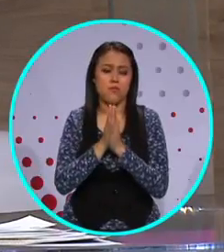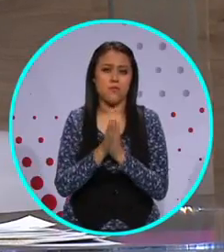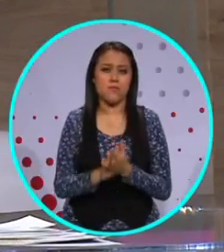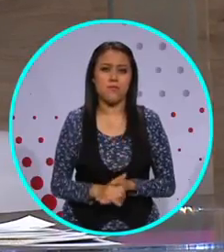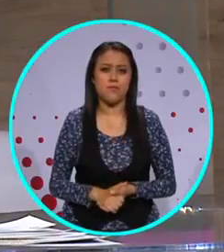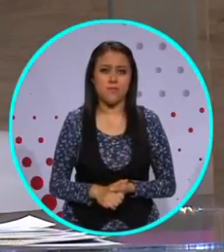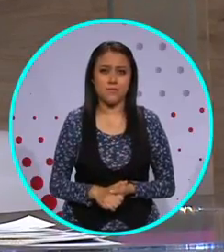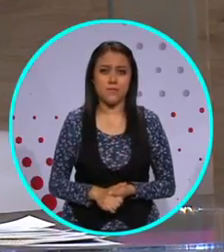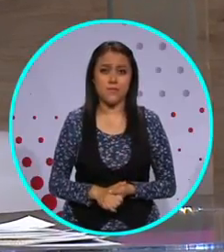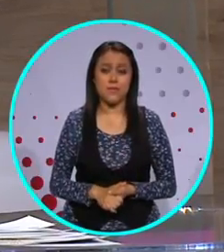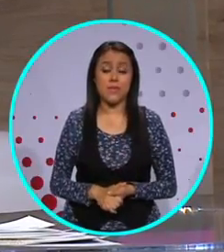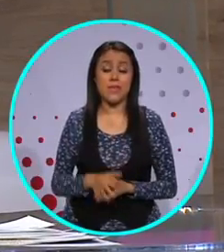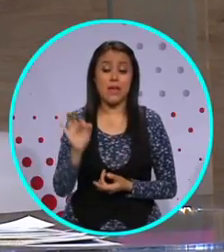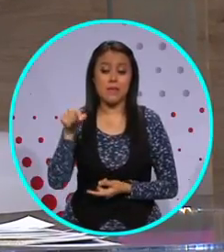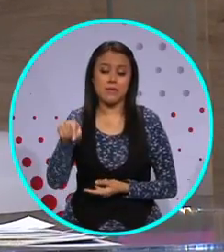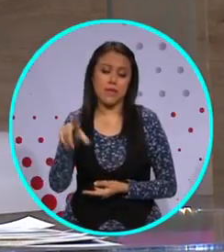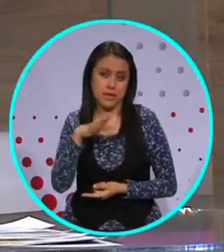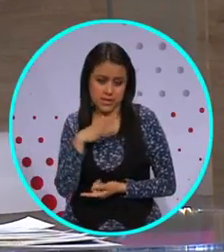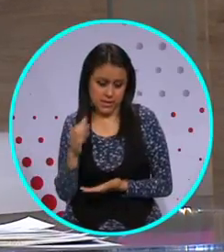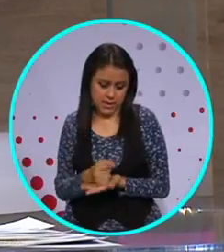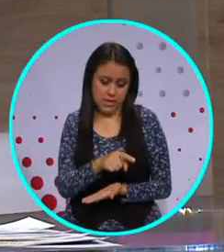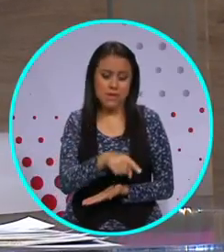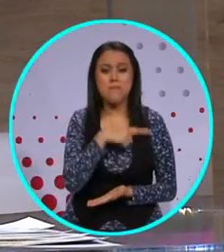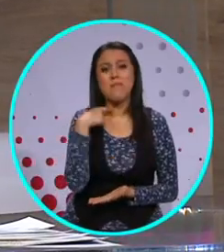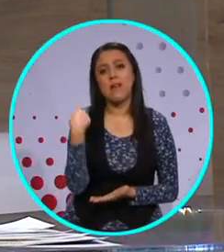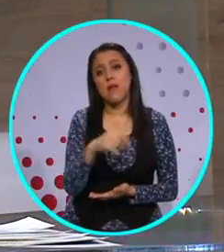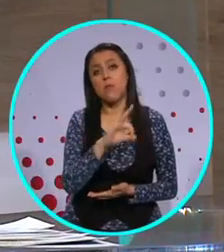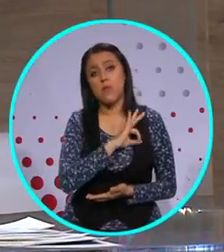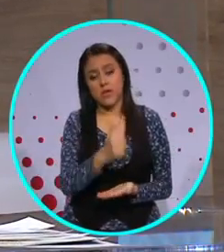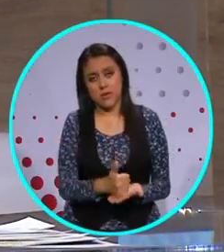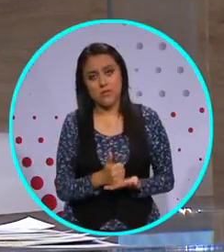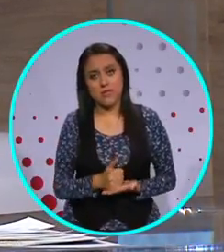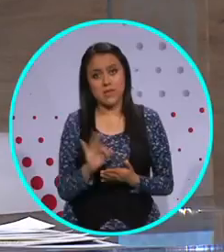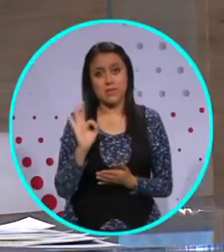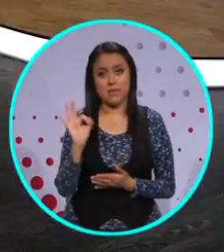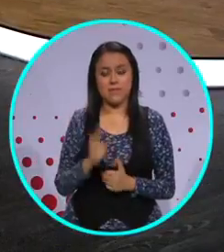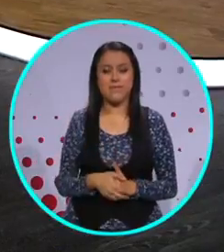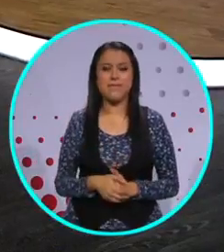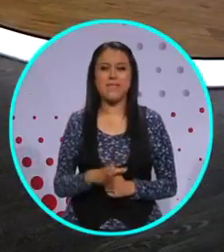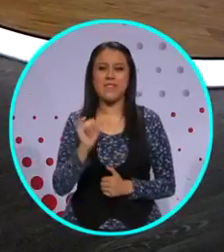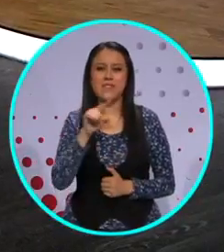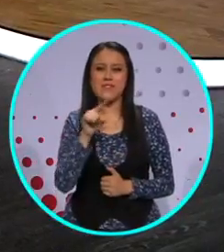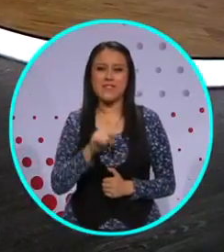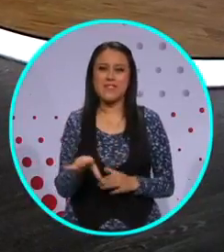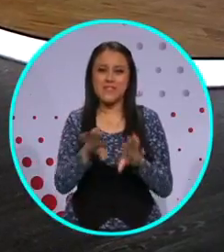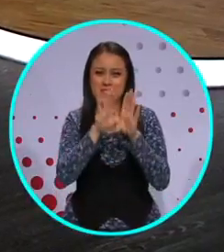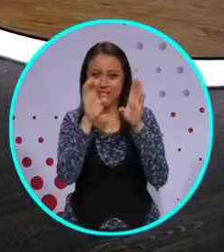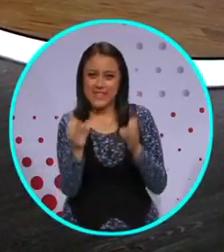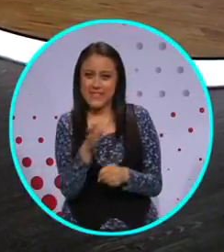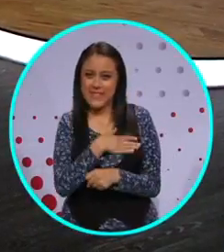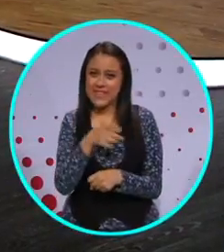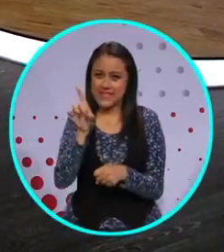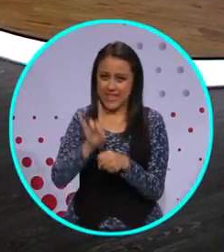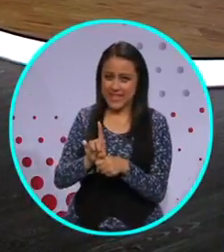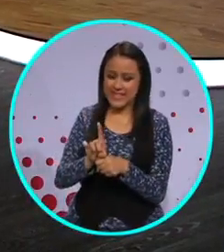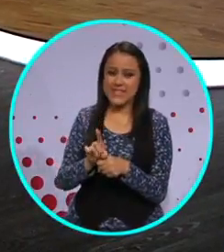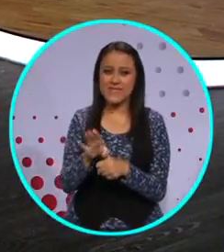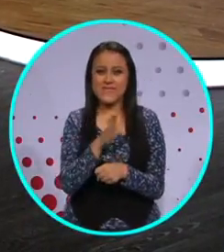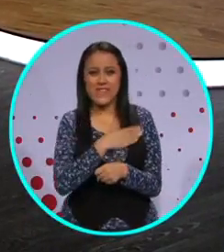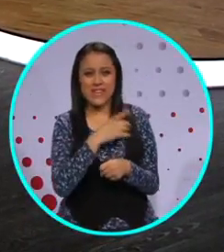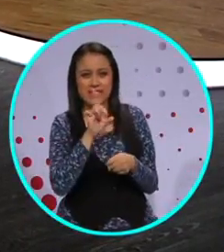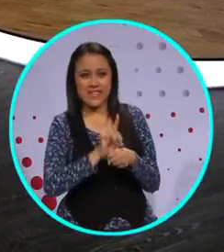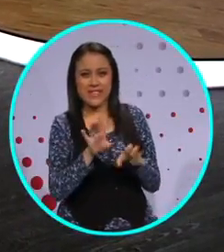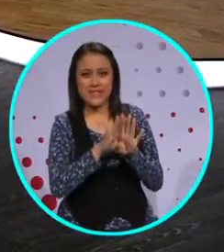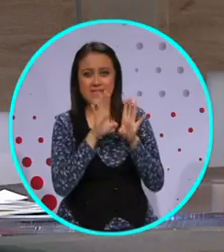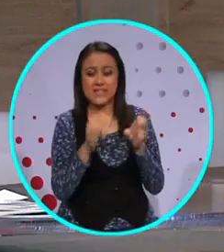todo pero creo que podemos conseguir todavía gracias unos días buenos días pues hoy se han atendido a las